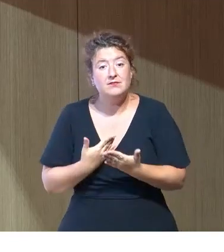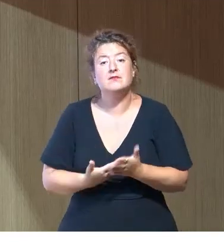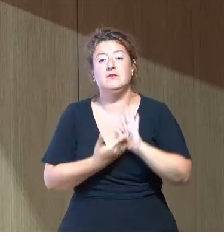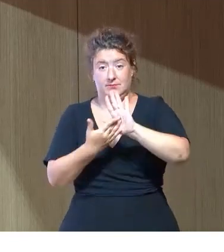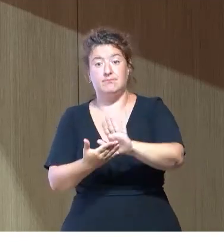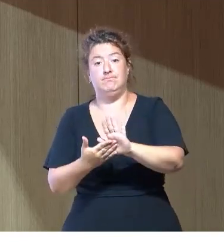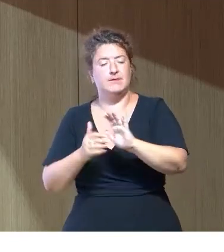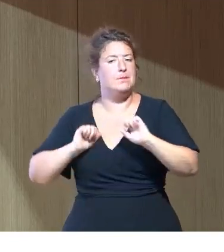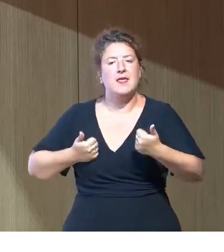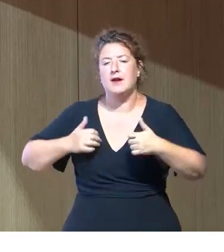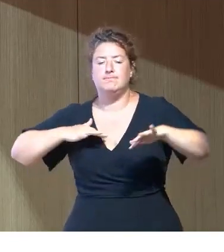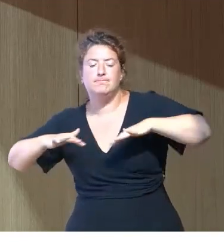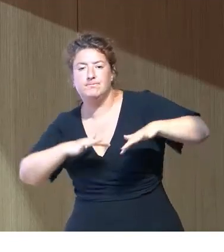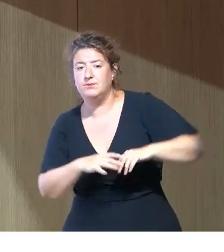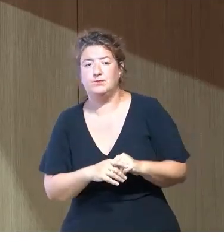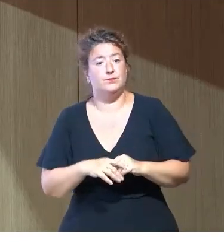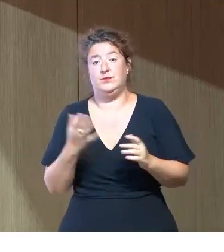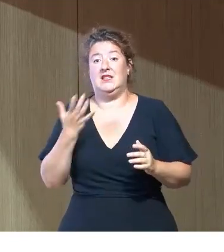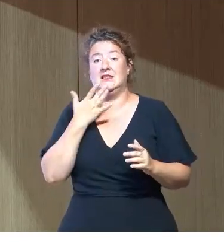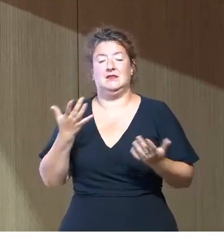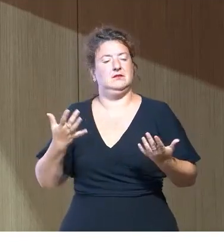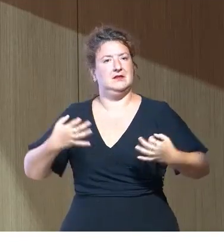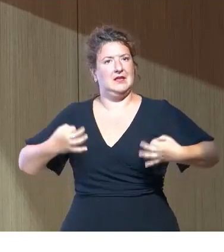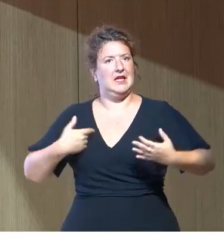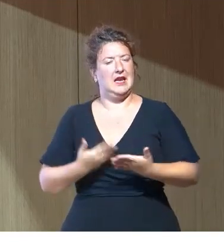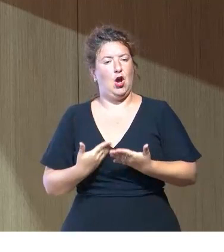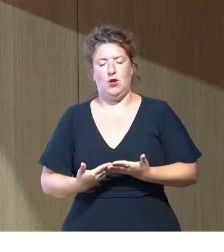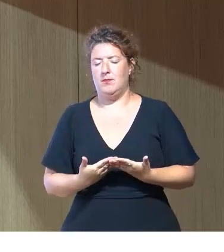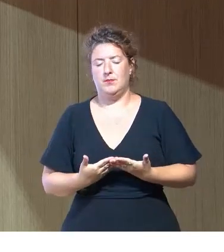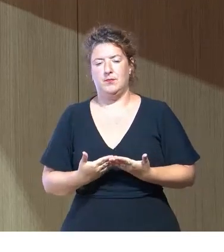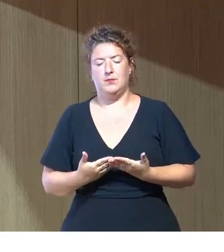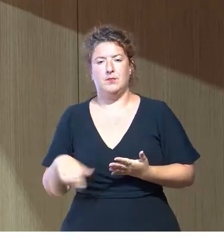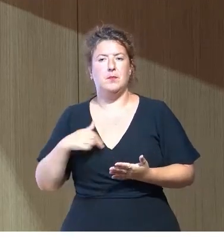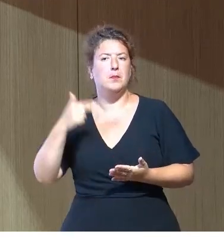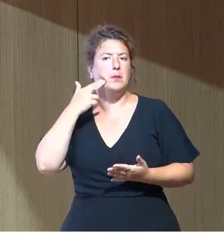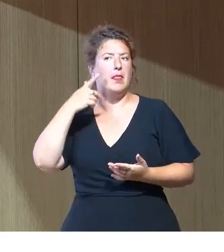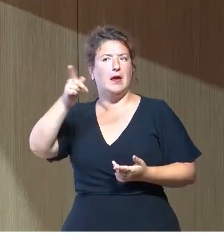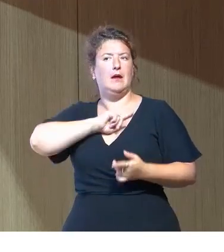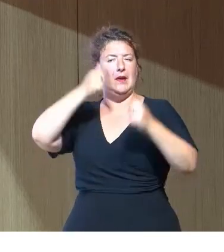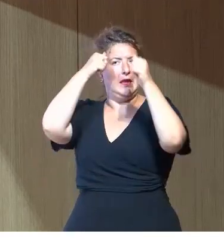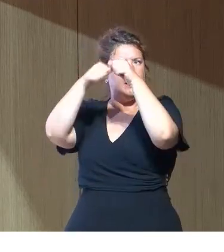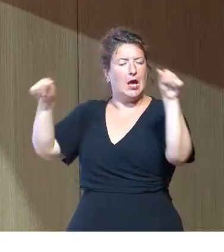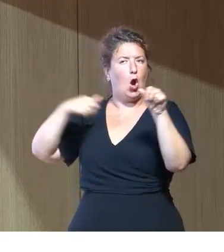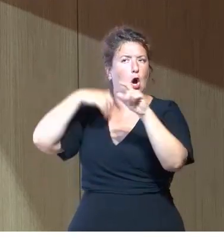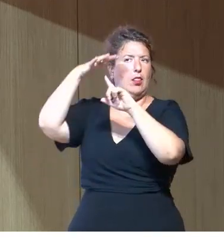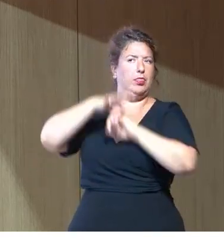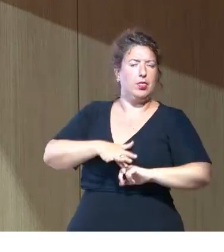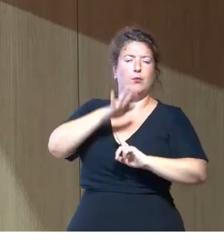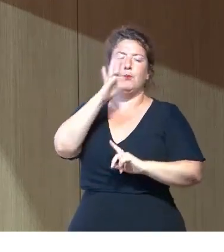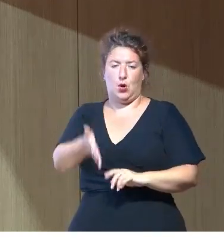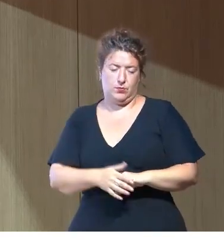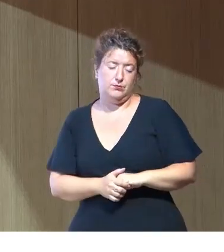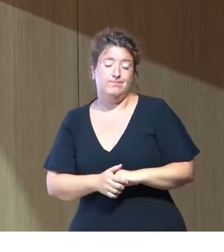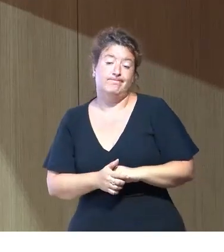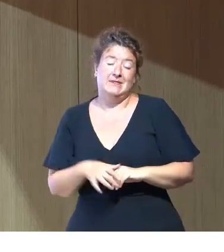tienes que reconocerlo desde la seguridad y sin miedo a que te etiqueten y te discriminen por ello y